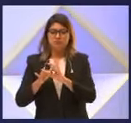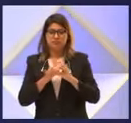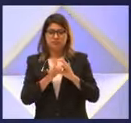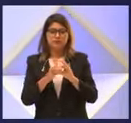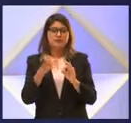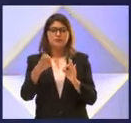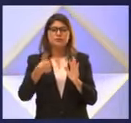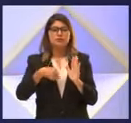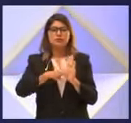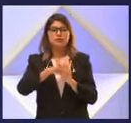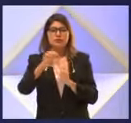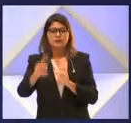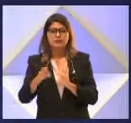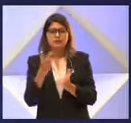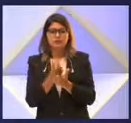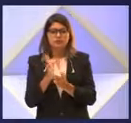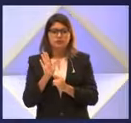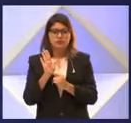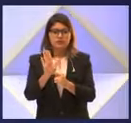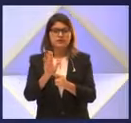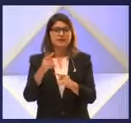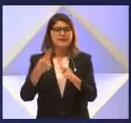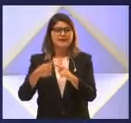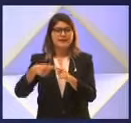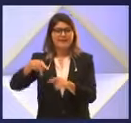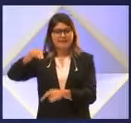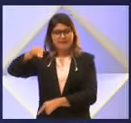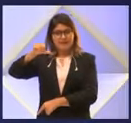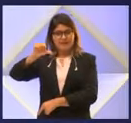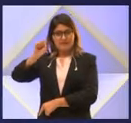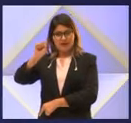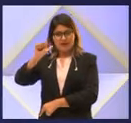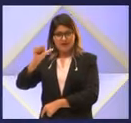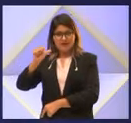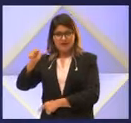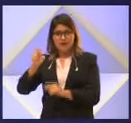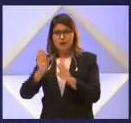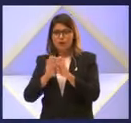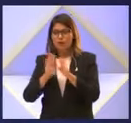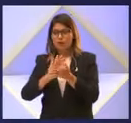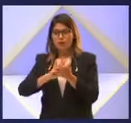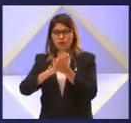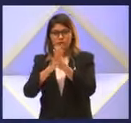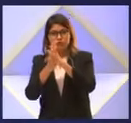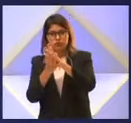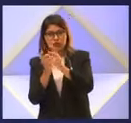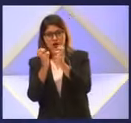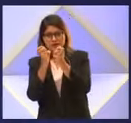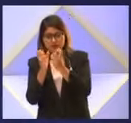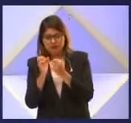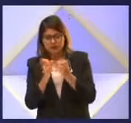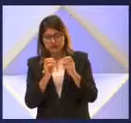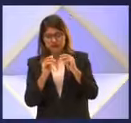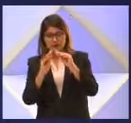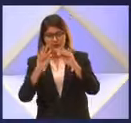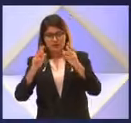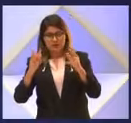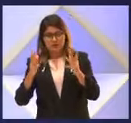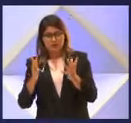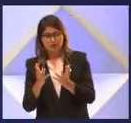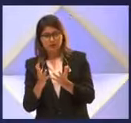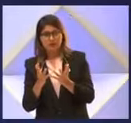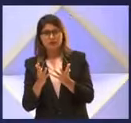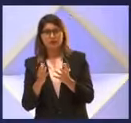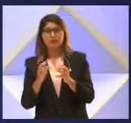es una simulación hecha por la nasa en la que describe cómo evolucionan las partículas y cuánto tiempo tardan en